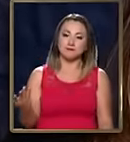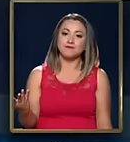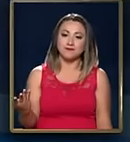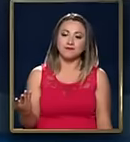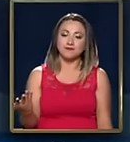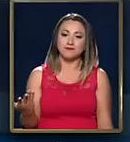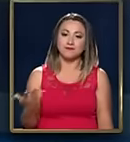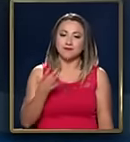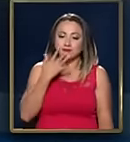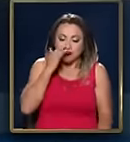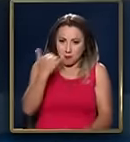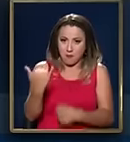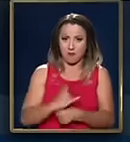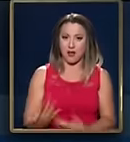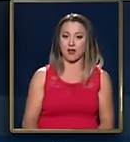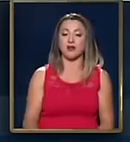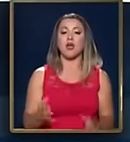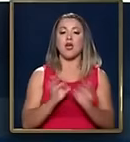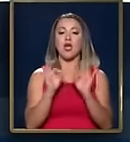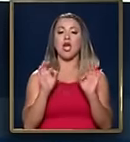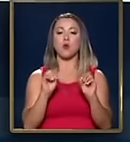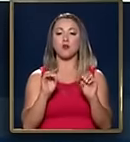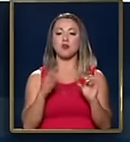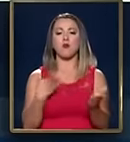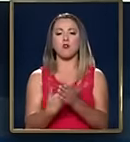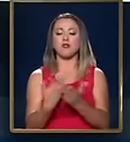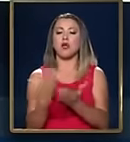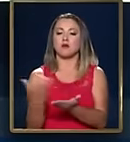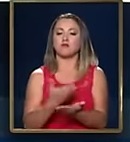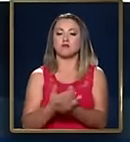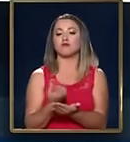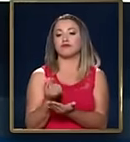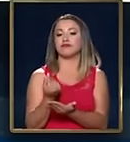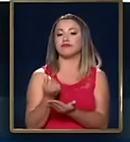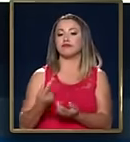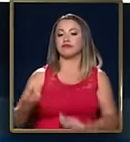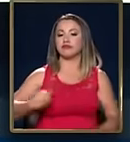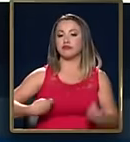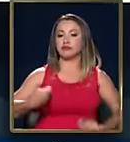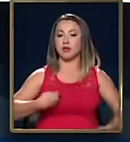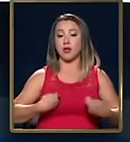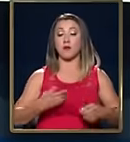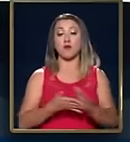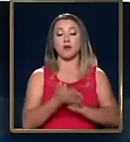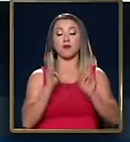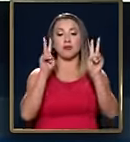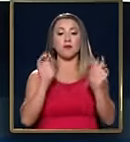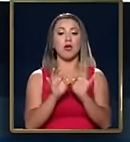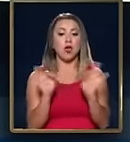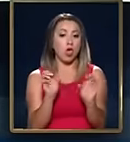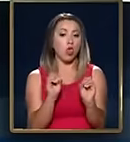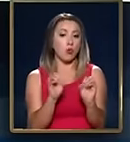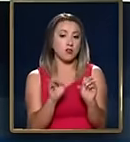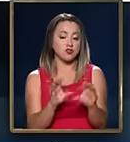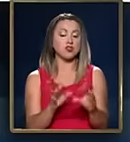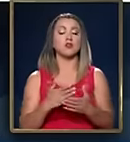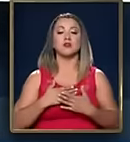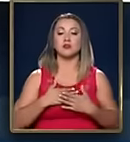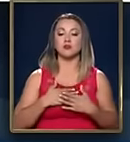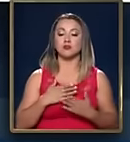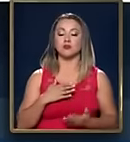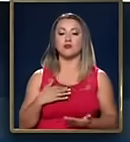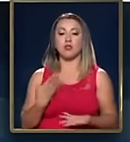Lo que pasa es que hoy en día la educación es una buena fuente económica de ingresos. Personalmente, por ejemplo, en materia de educación,